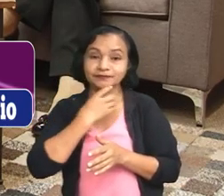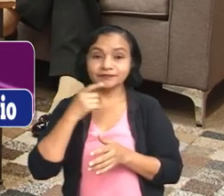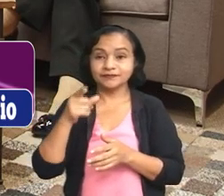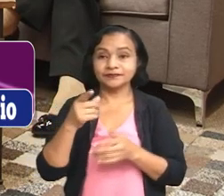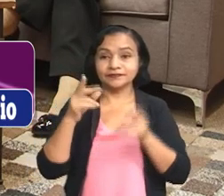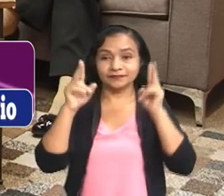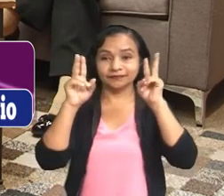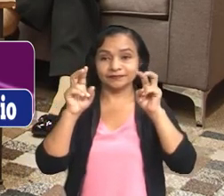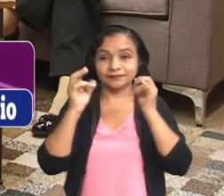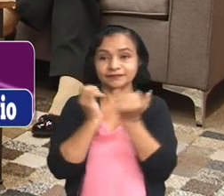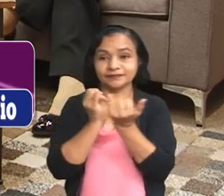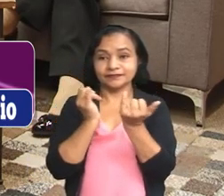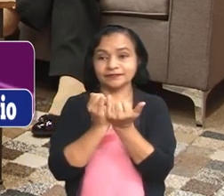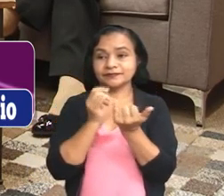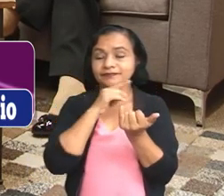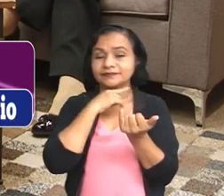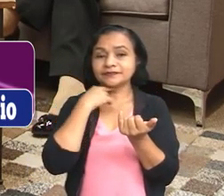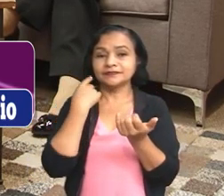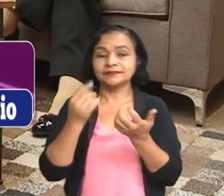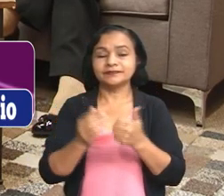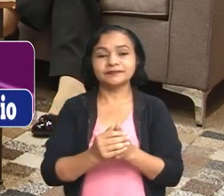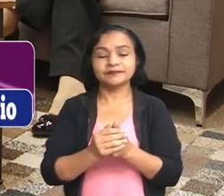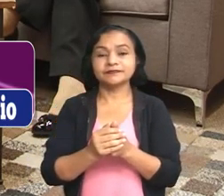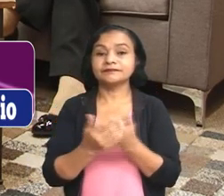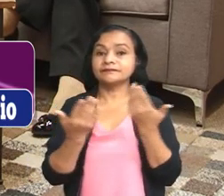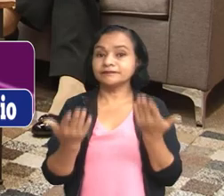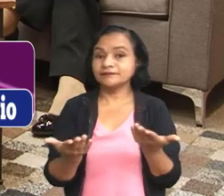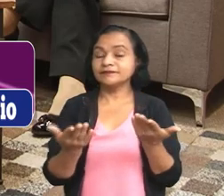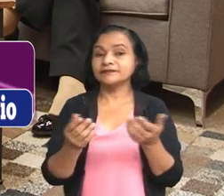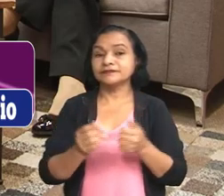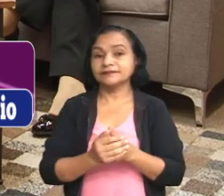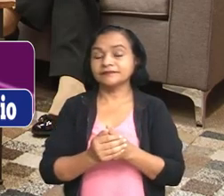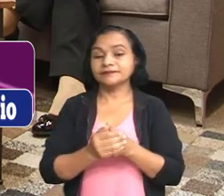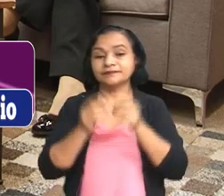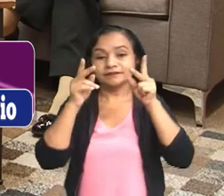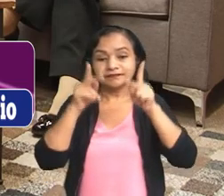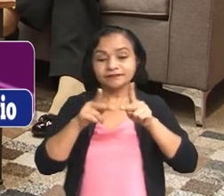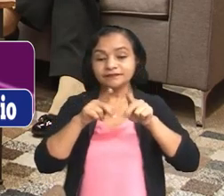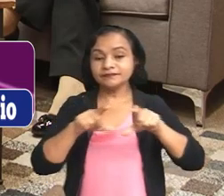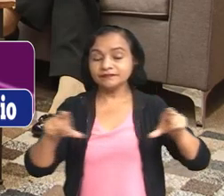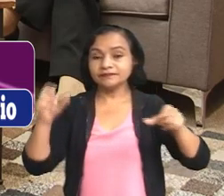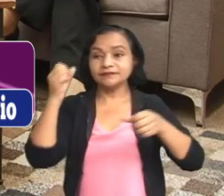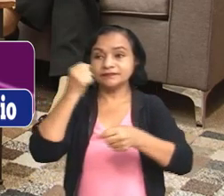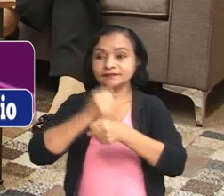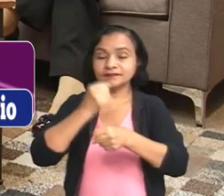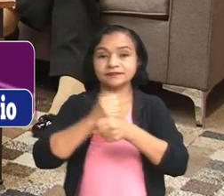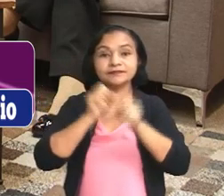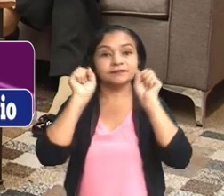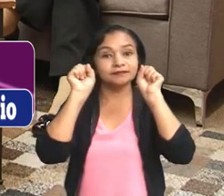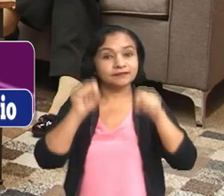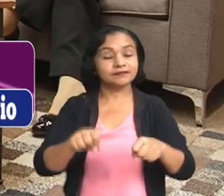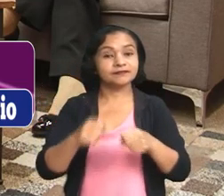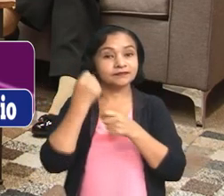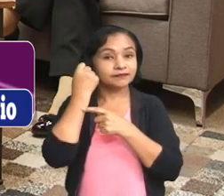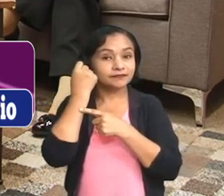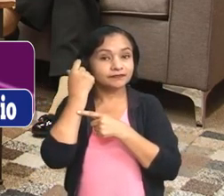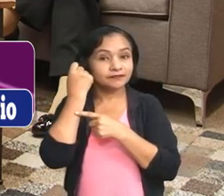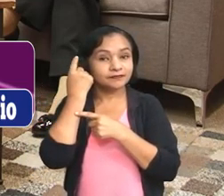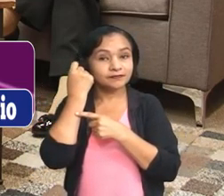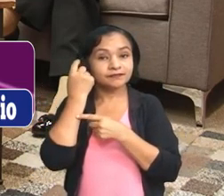estos programas sociales son bellos. Y sin duda alguna, planes del trabajo, y si pudiéramos hablar y entender lo